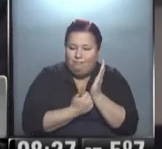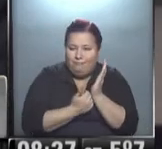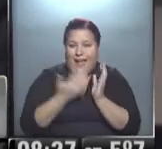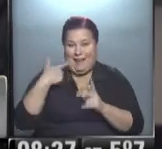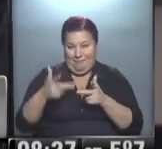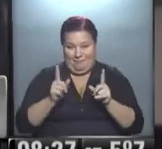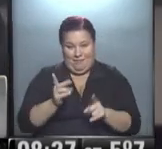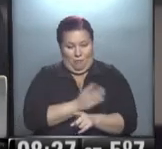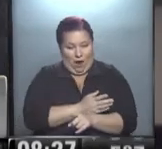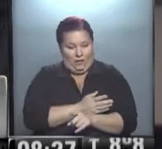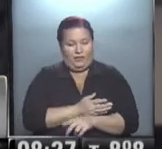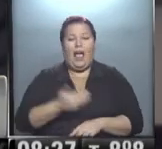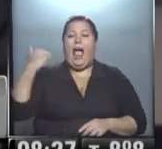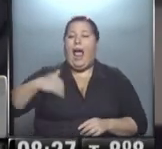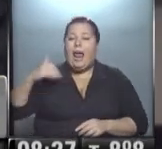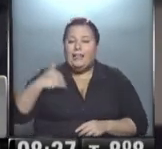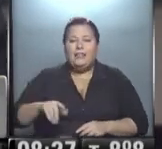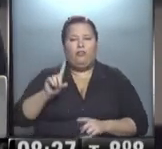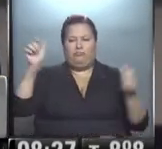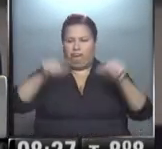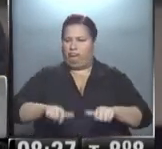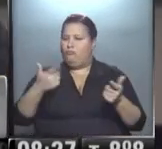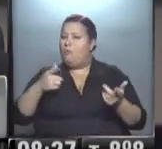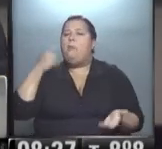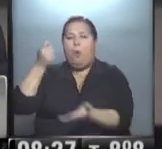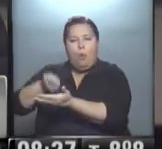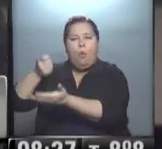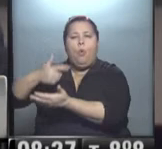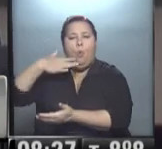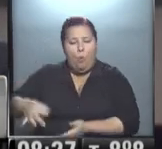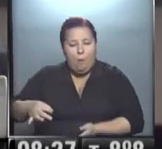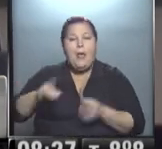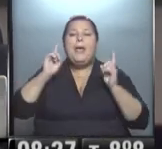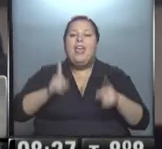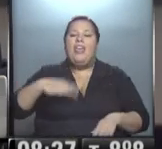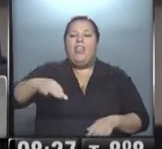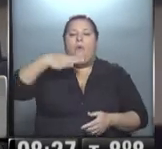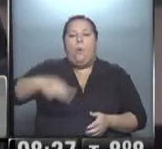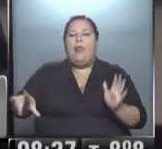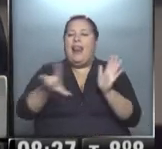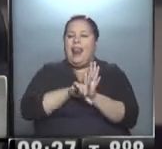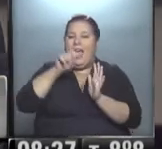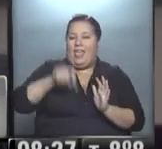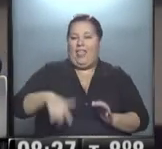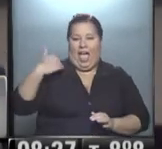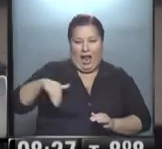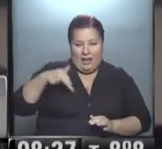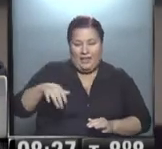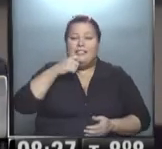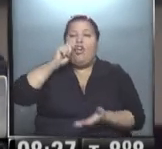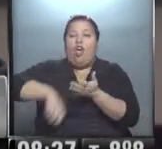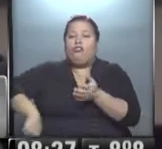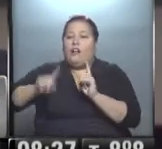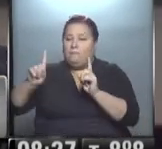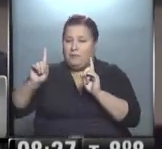acabo de mencionar no está en default porque está pagando pero también debe cumplir con las leyes argentinas y los contratos